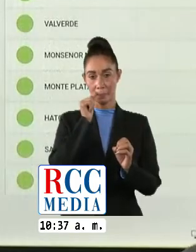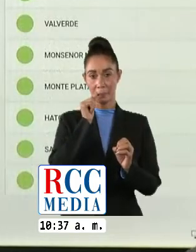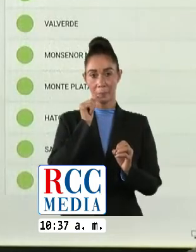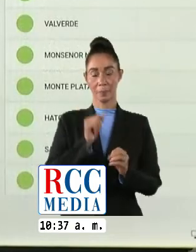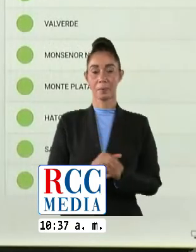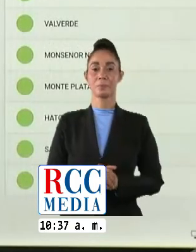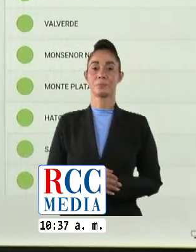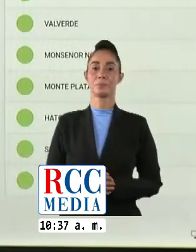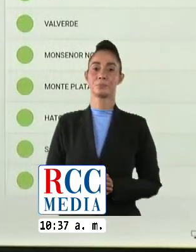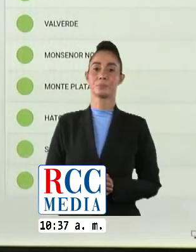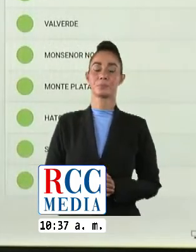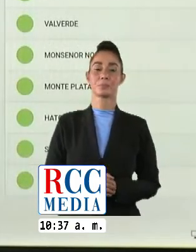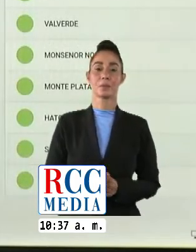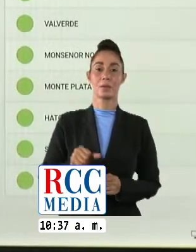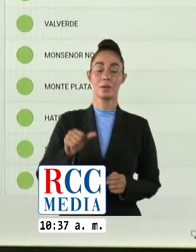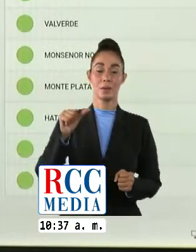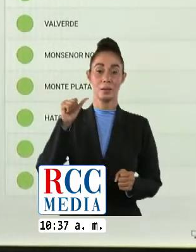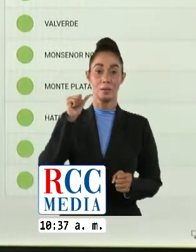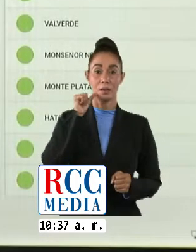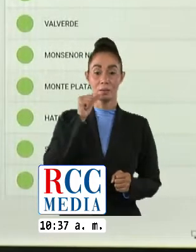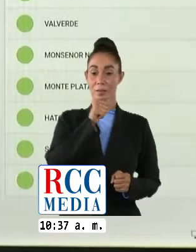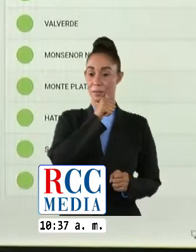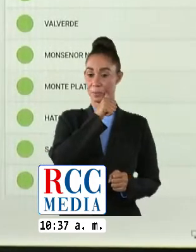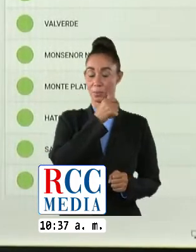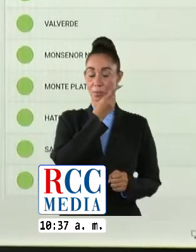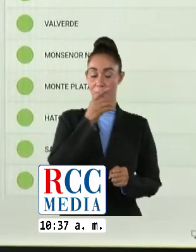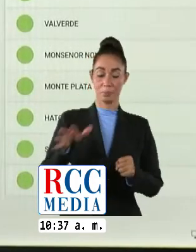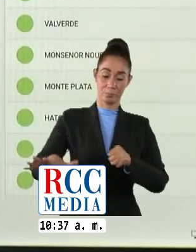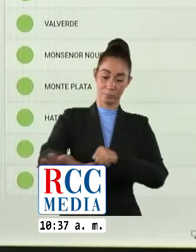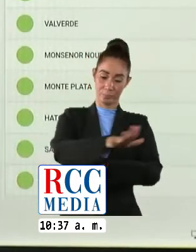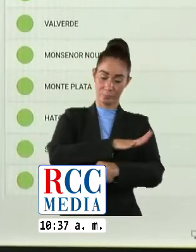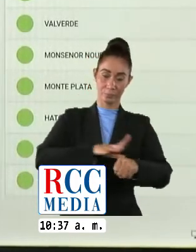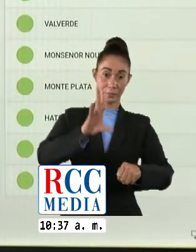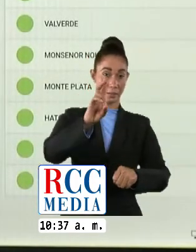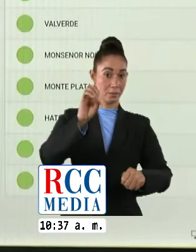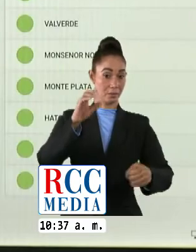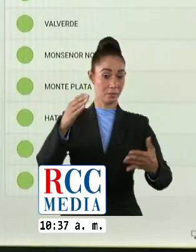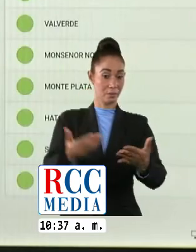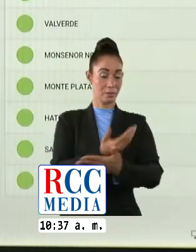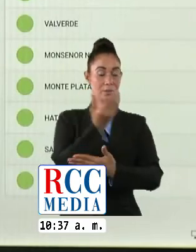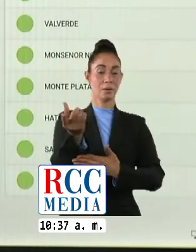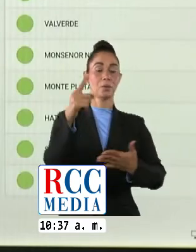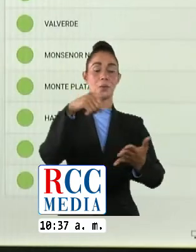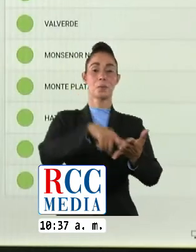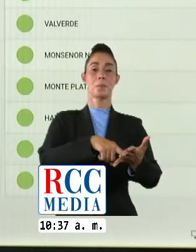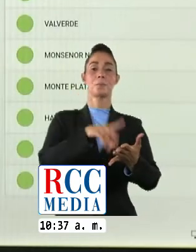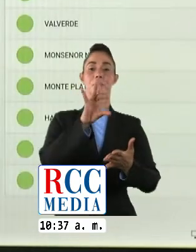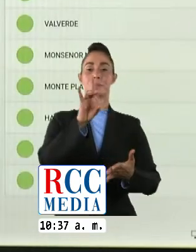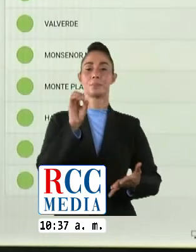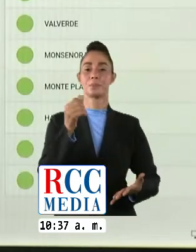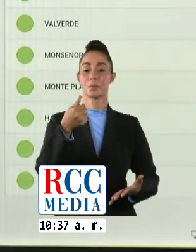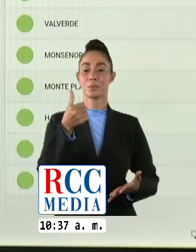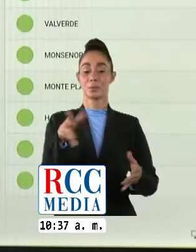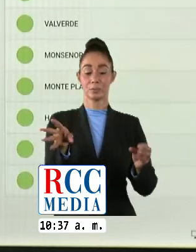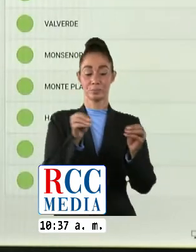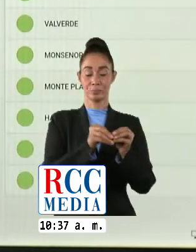Provincia Santo Domingo, 70 casos nuevos, 1.810 acumulados,